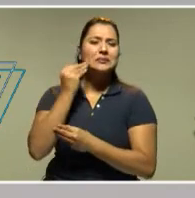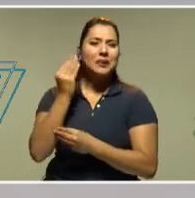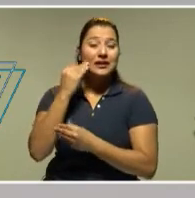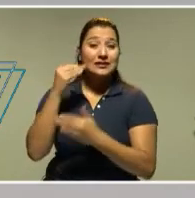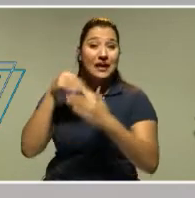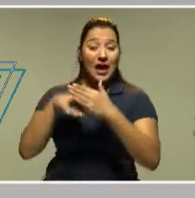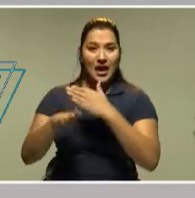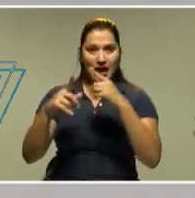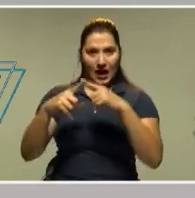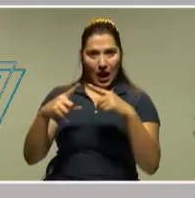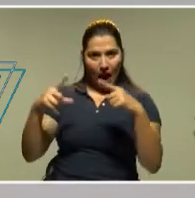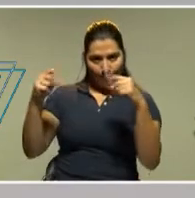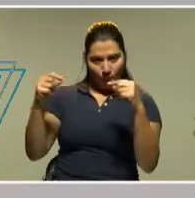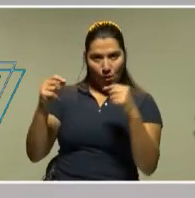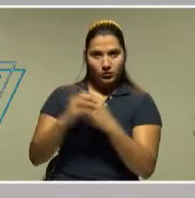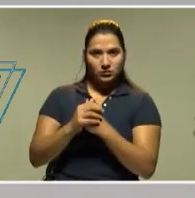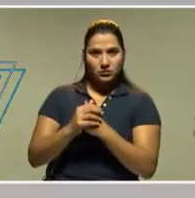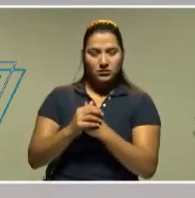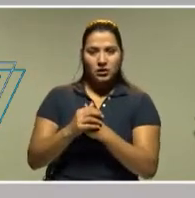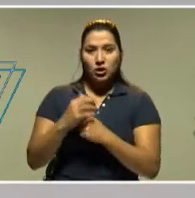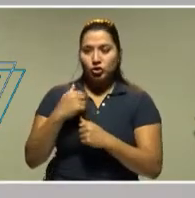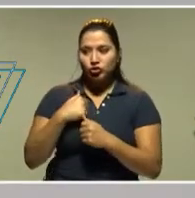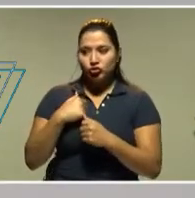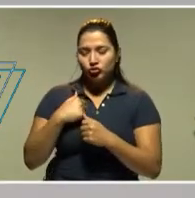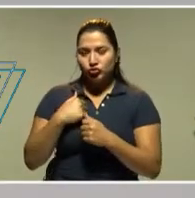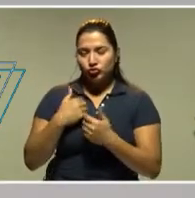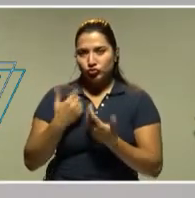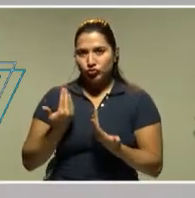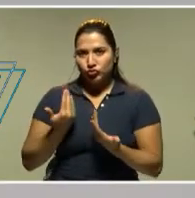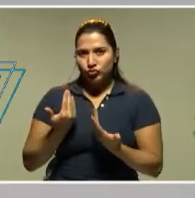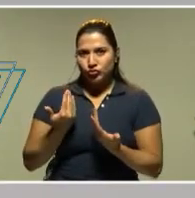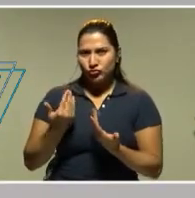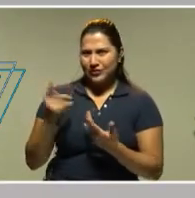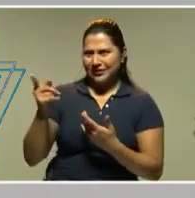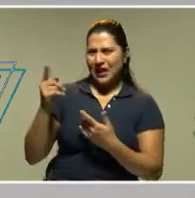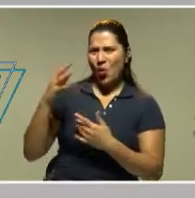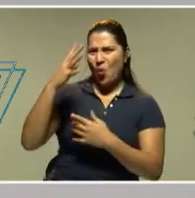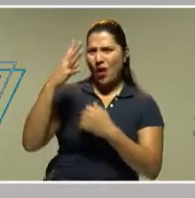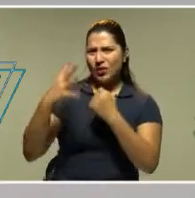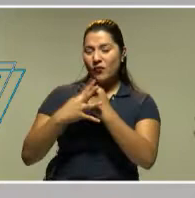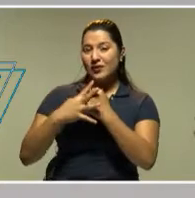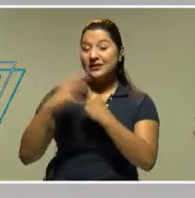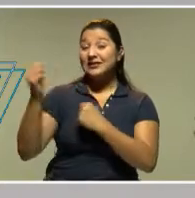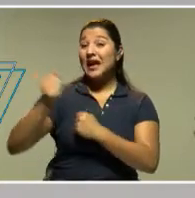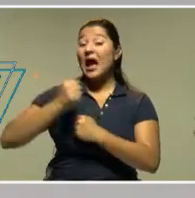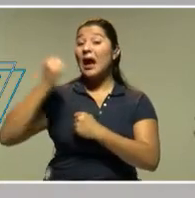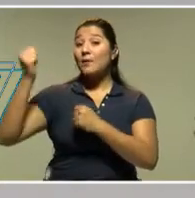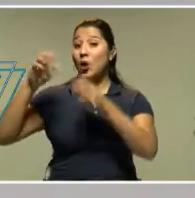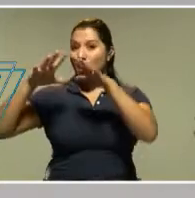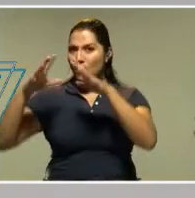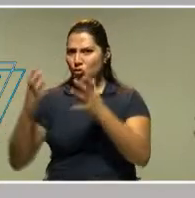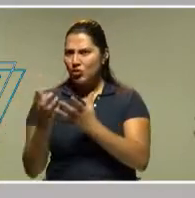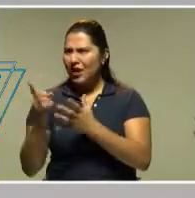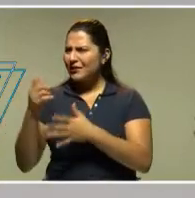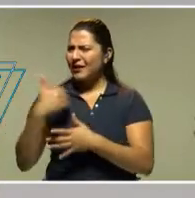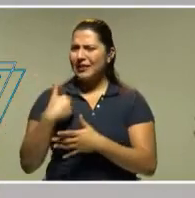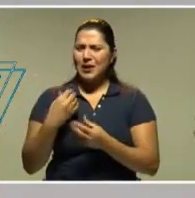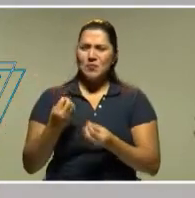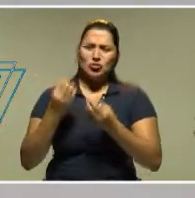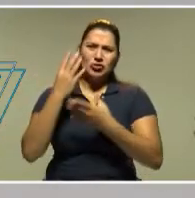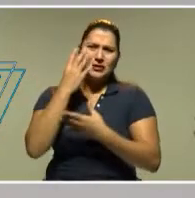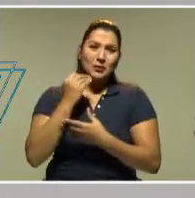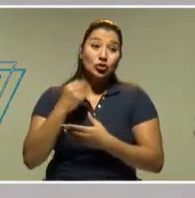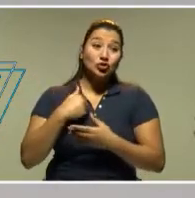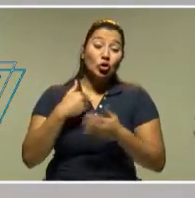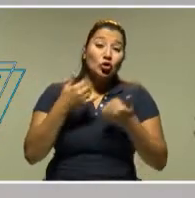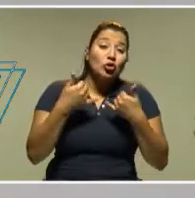Esa fue como, yo acabo de pelear con una cuatro veces campeona mundial. Ella tenía toda la experiencia del mundo. Yo todavía